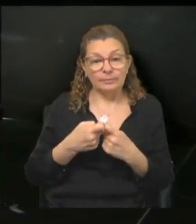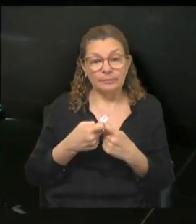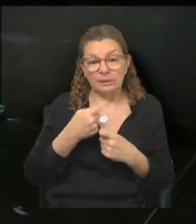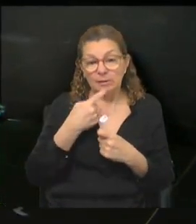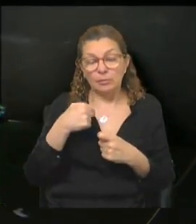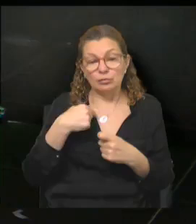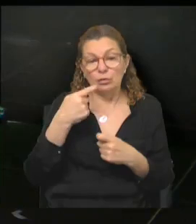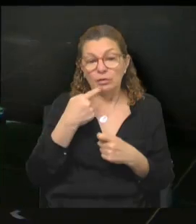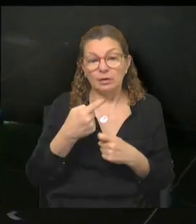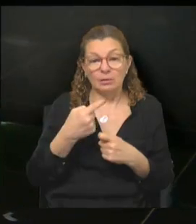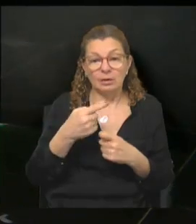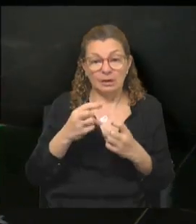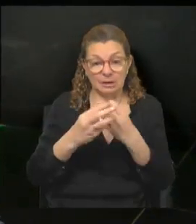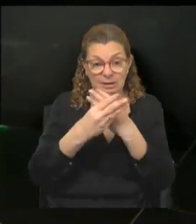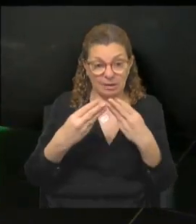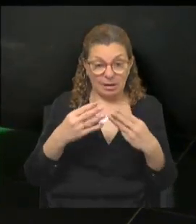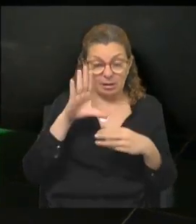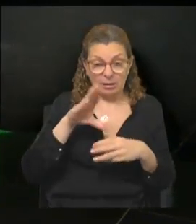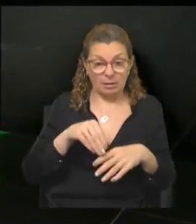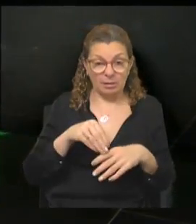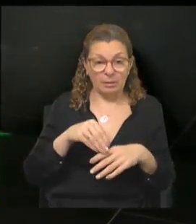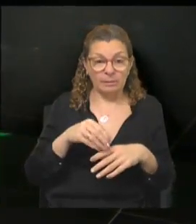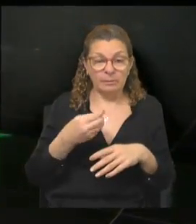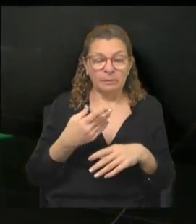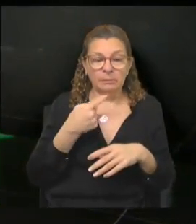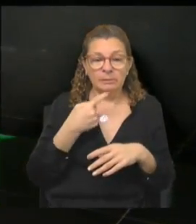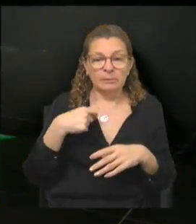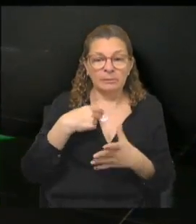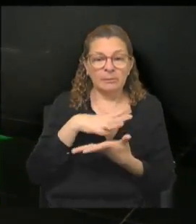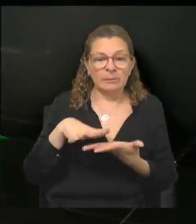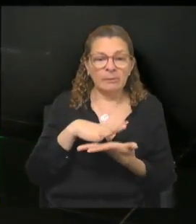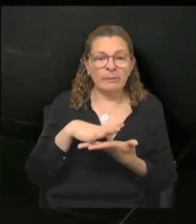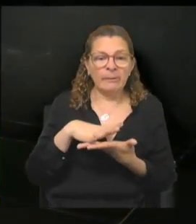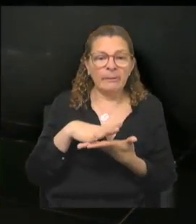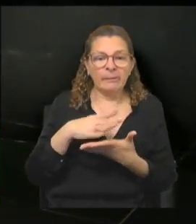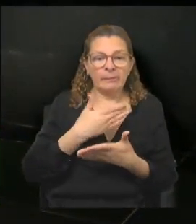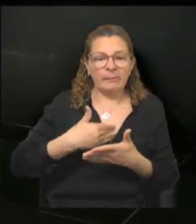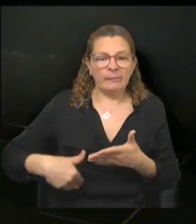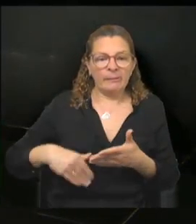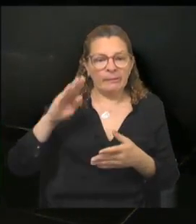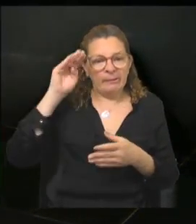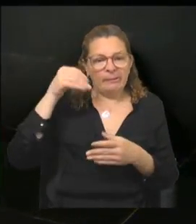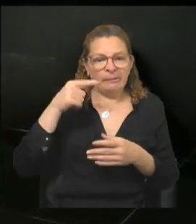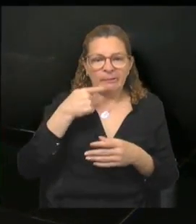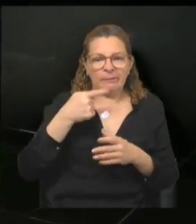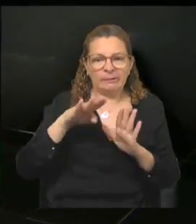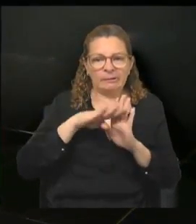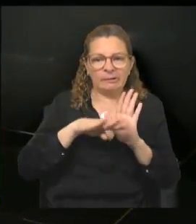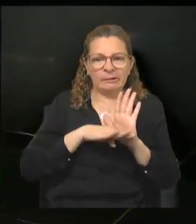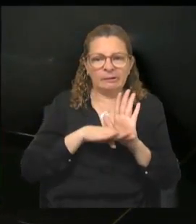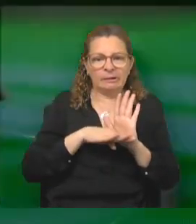yo digo que en general en todos los casos cuando ocurrieron esas situaciones el presidente de la república tomó medidas que